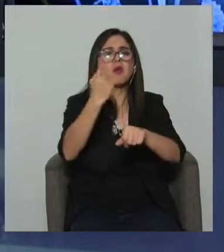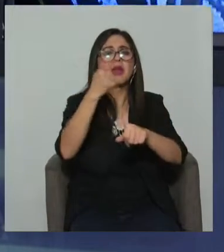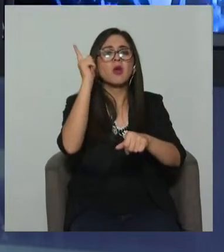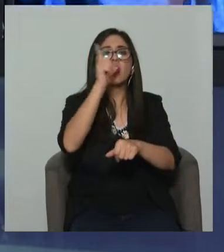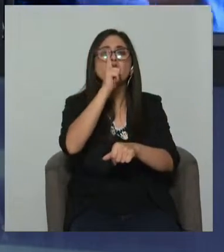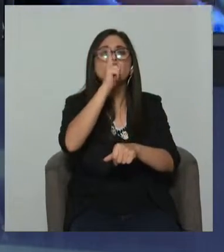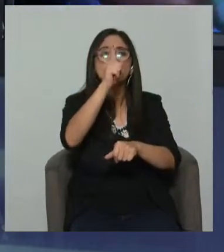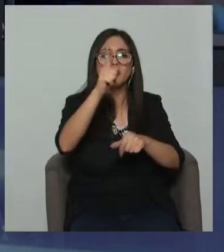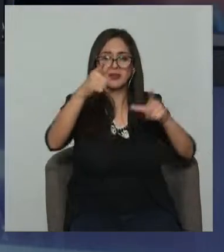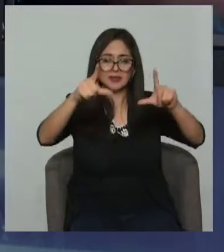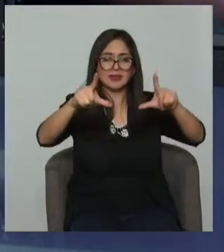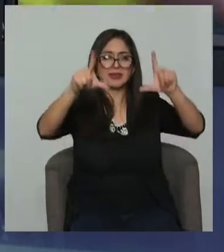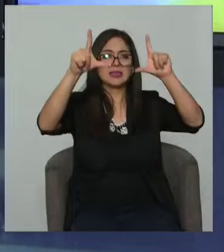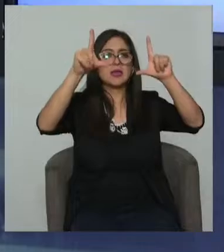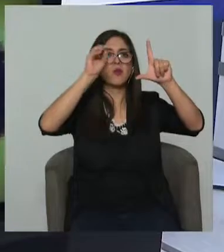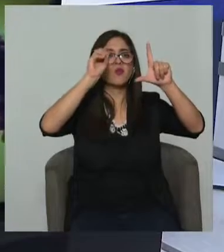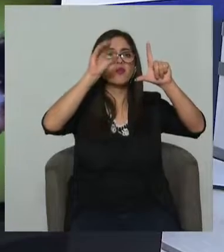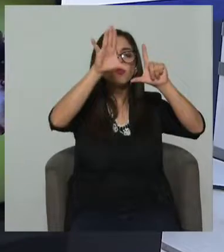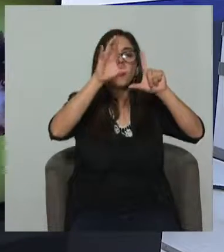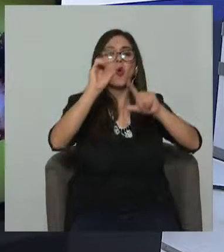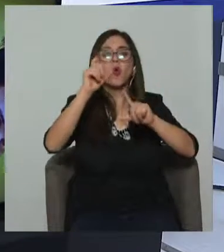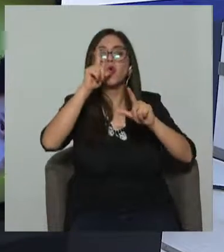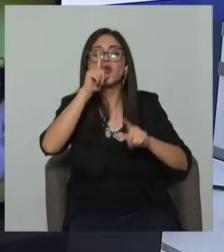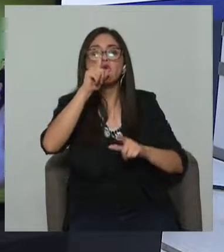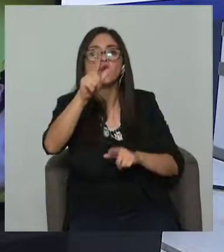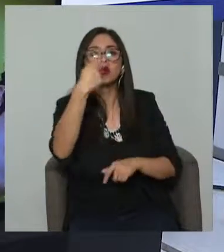o la luz del teléfono celular